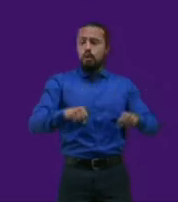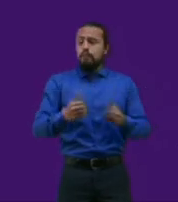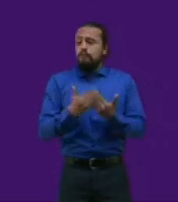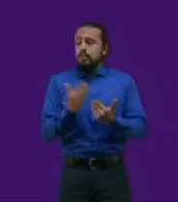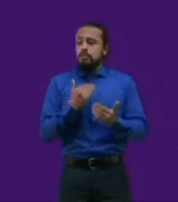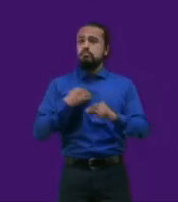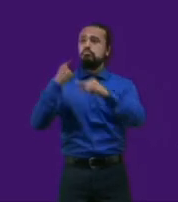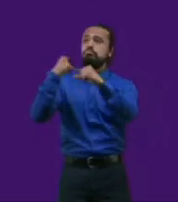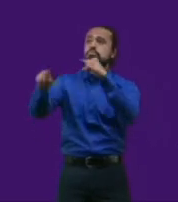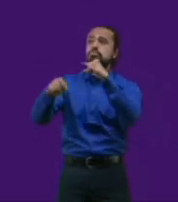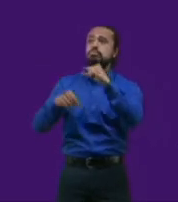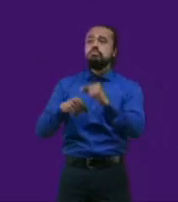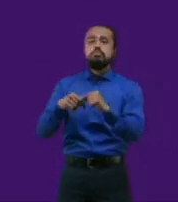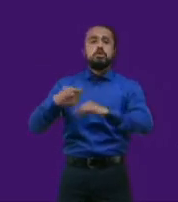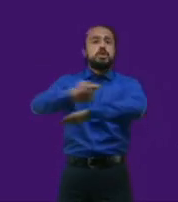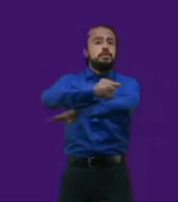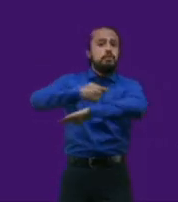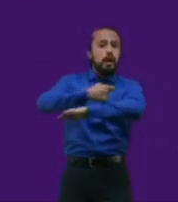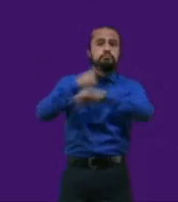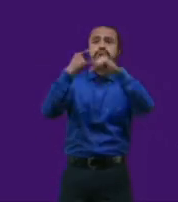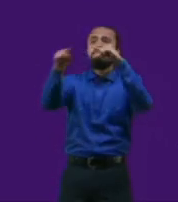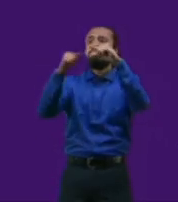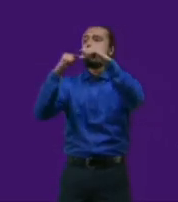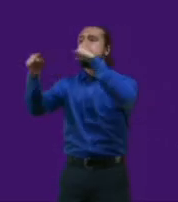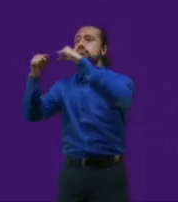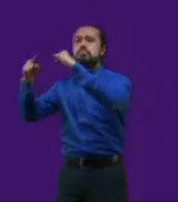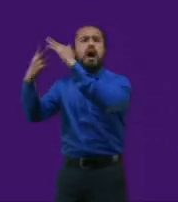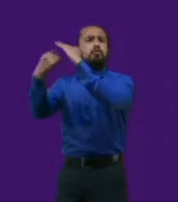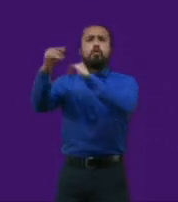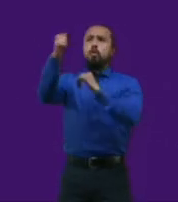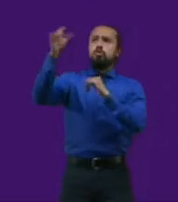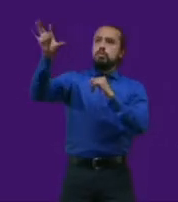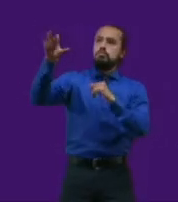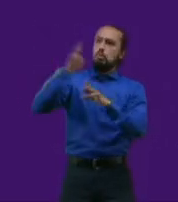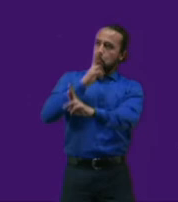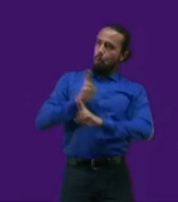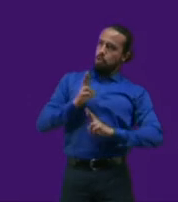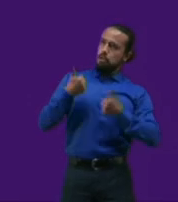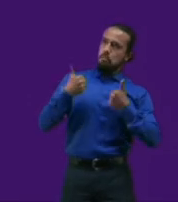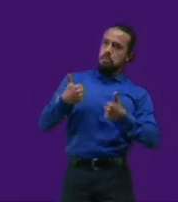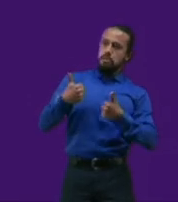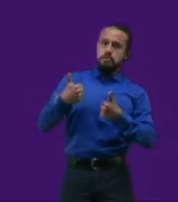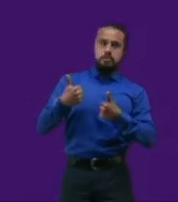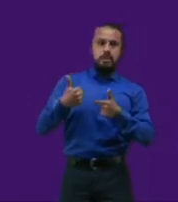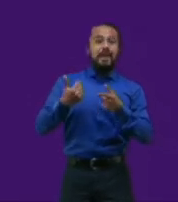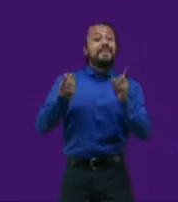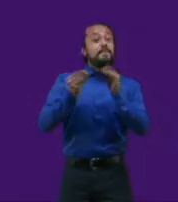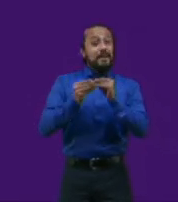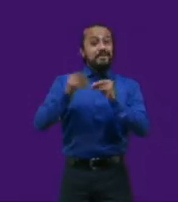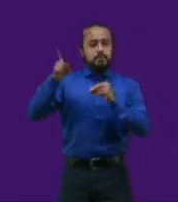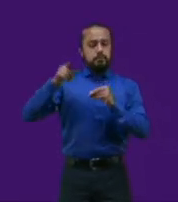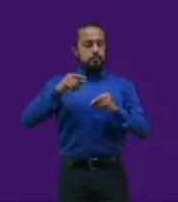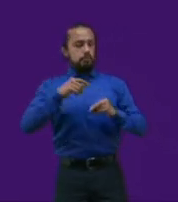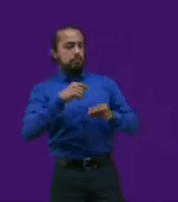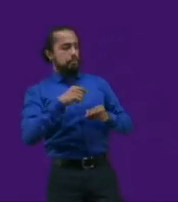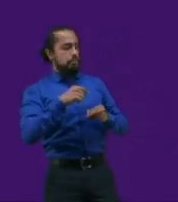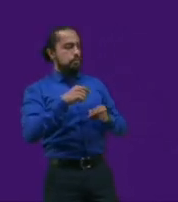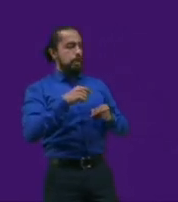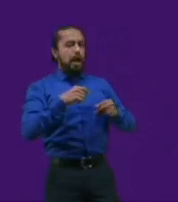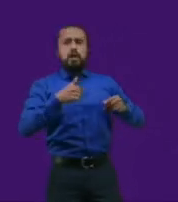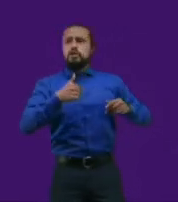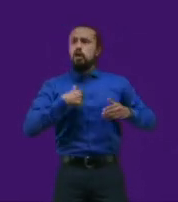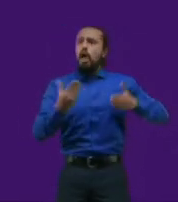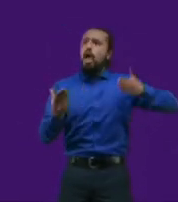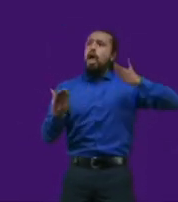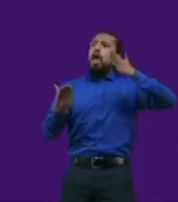fondo que está afuera y le responden. Y los fondos también se dieron cuenta que los emprendedores no tenían que irse a San